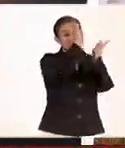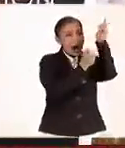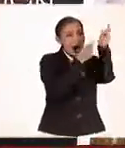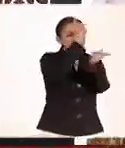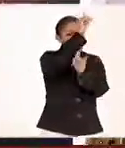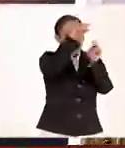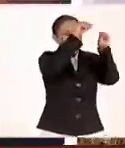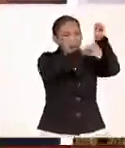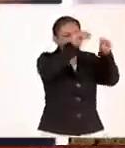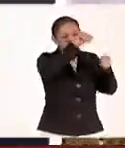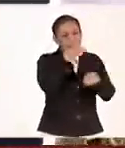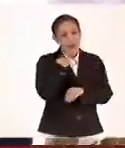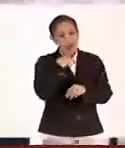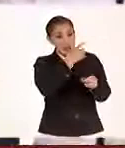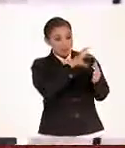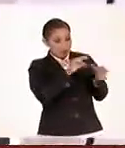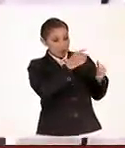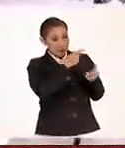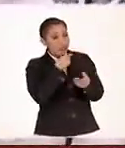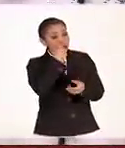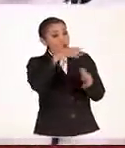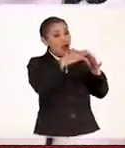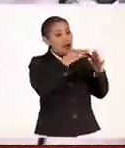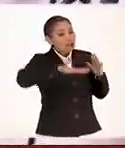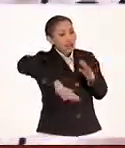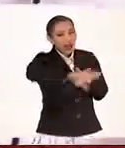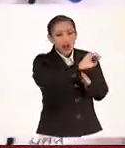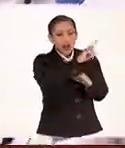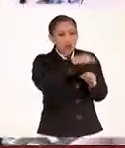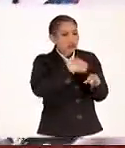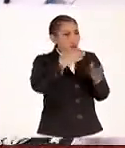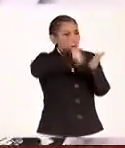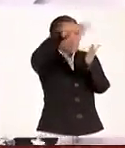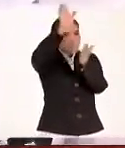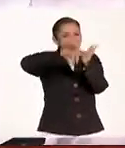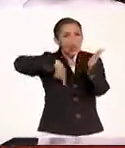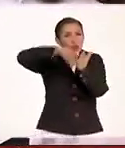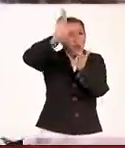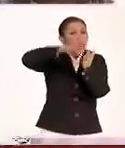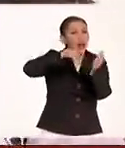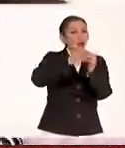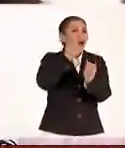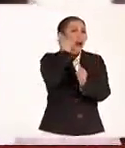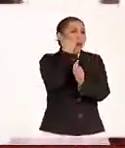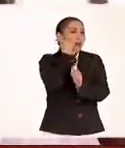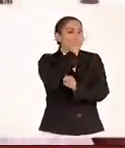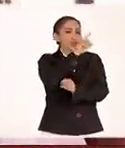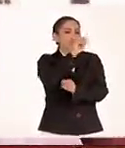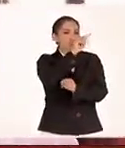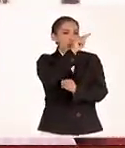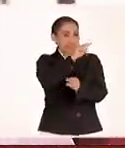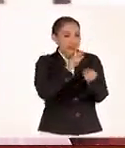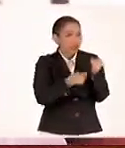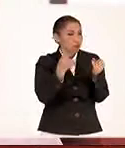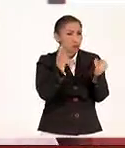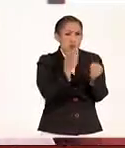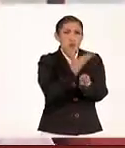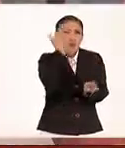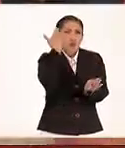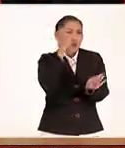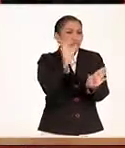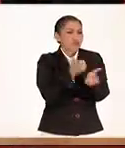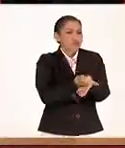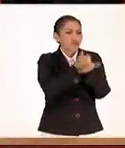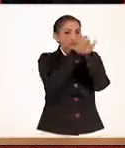explicó que toda su casa es ecológica él hizo su pintura con jabón schotte y todo todo muy ecológico